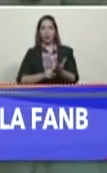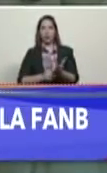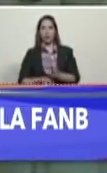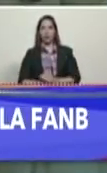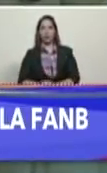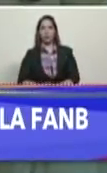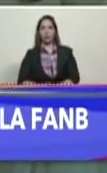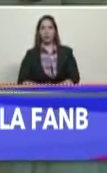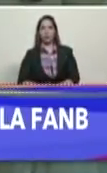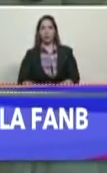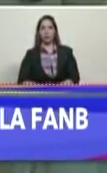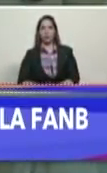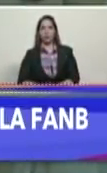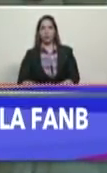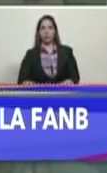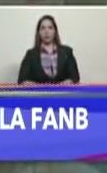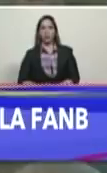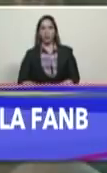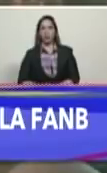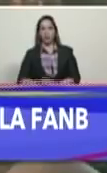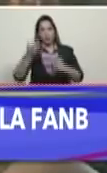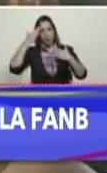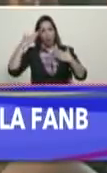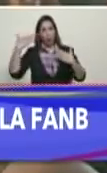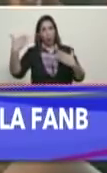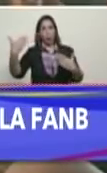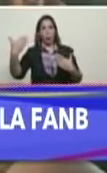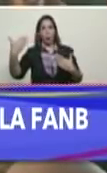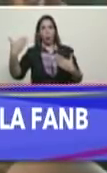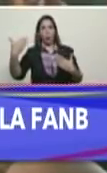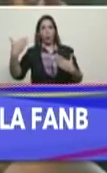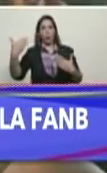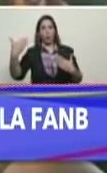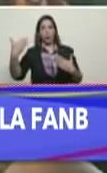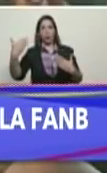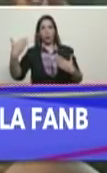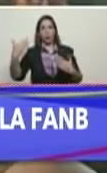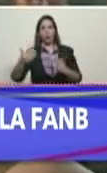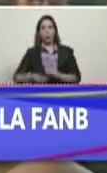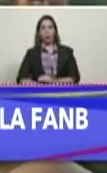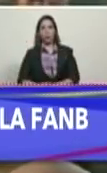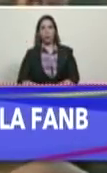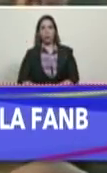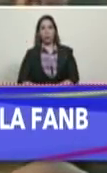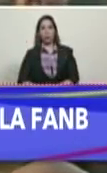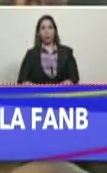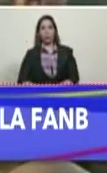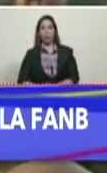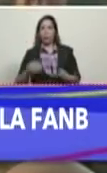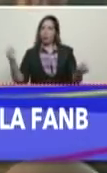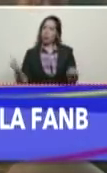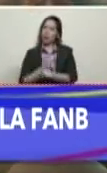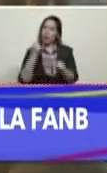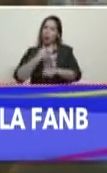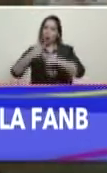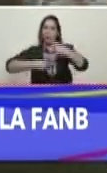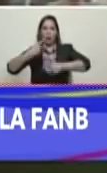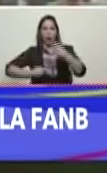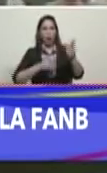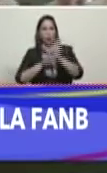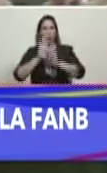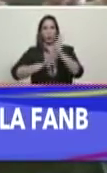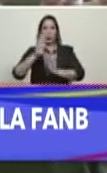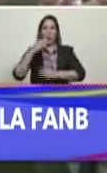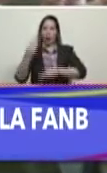Les entrego mi saludo, mi reconocimiento por la labor diaria que desarrollan